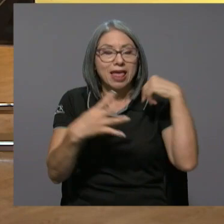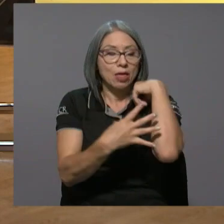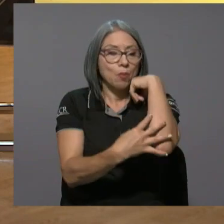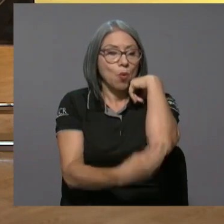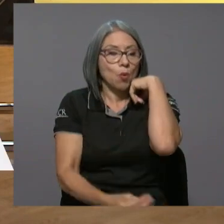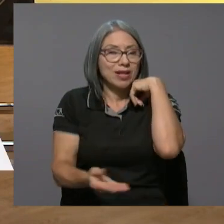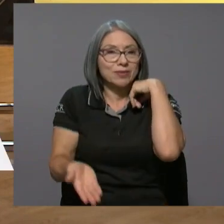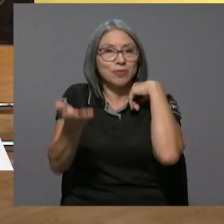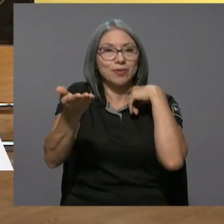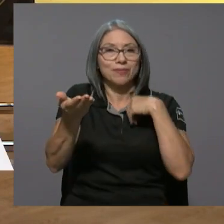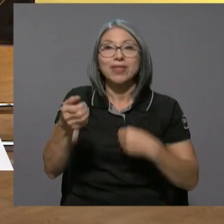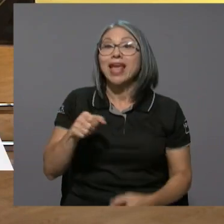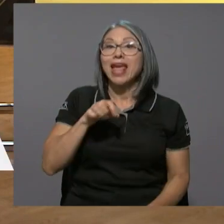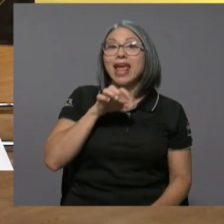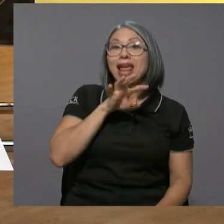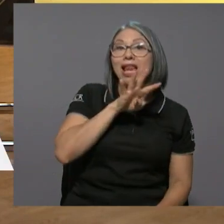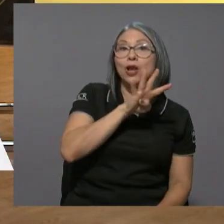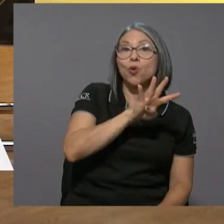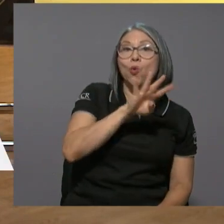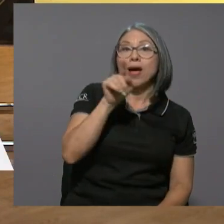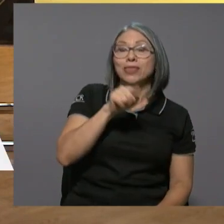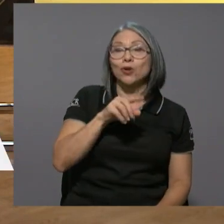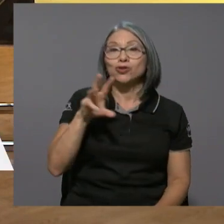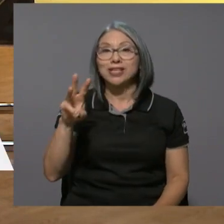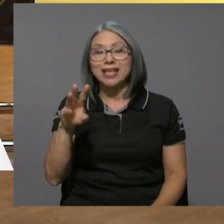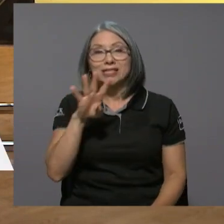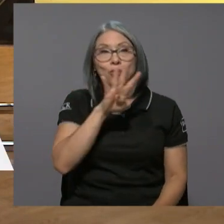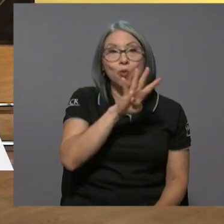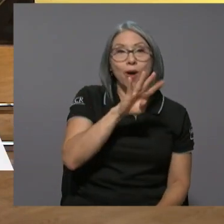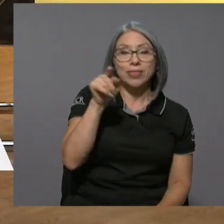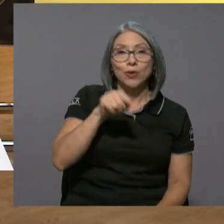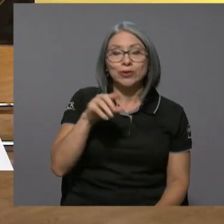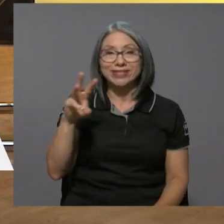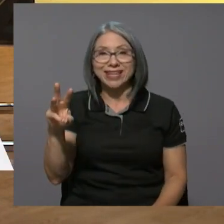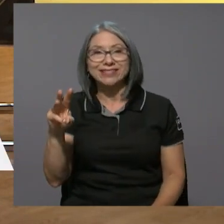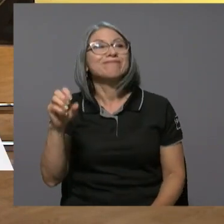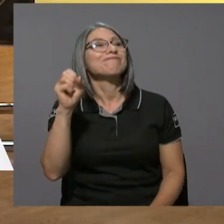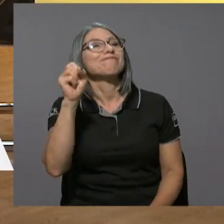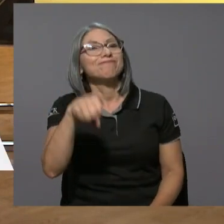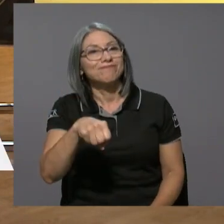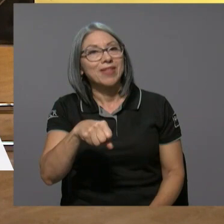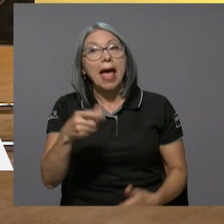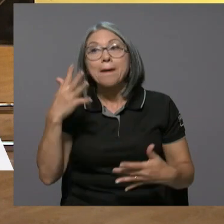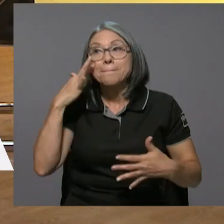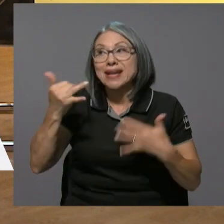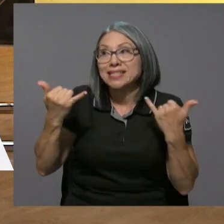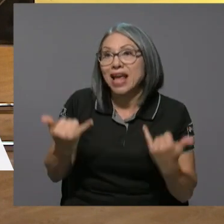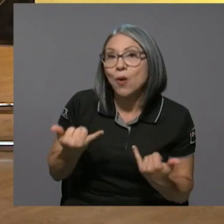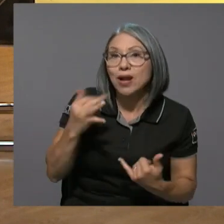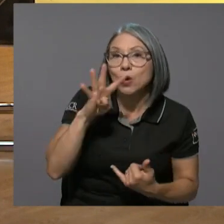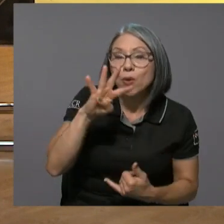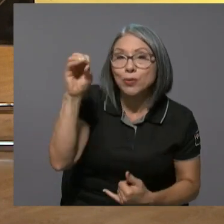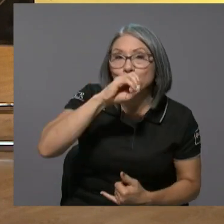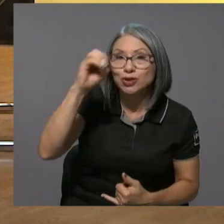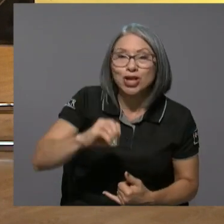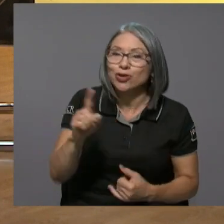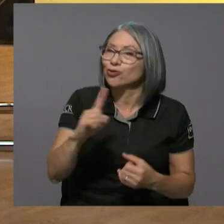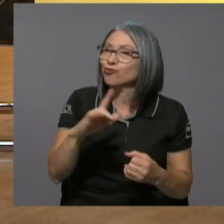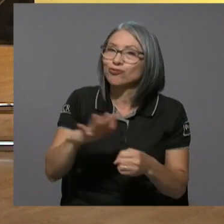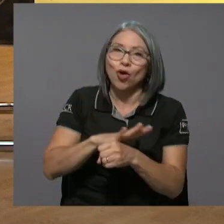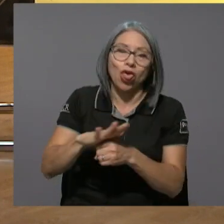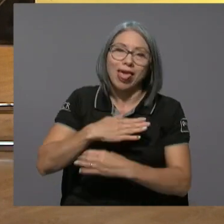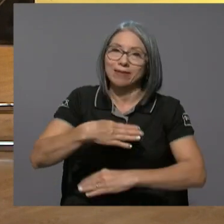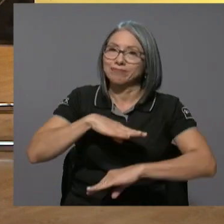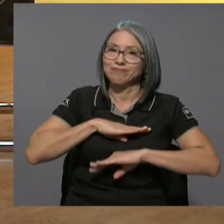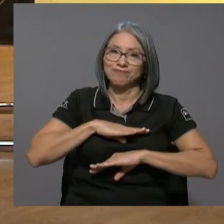4,6. El 4,6. Hoy en día pareciera que ya el 4% no da, ¿verdad? Es decir, los estudios que hemos